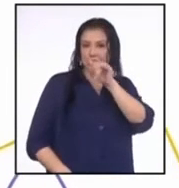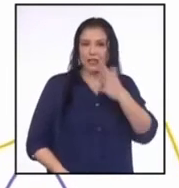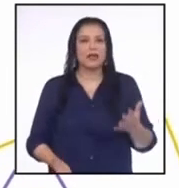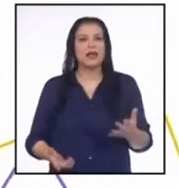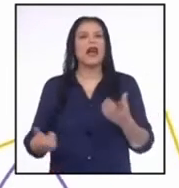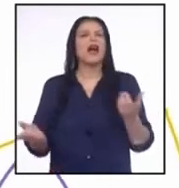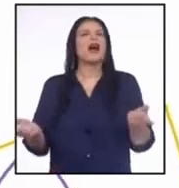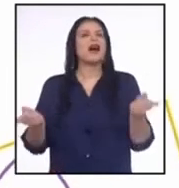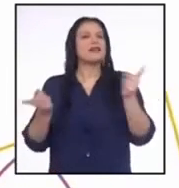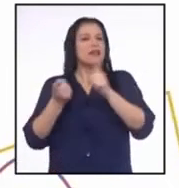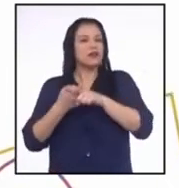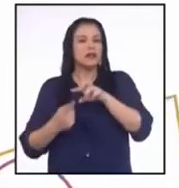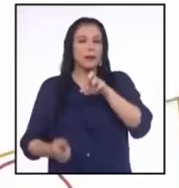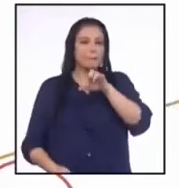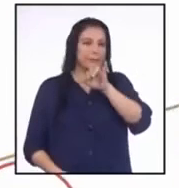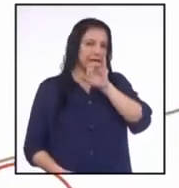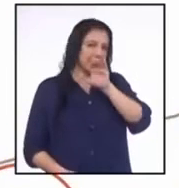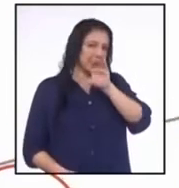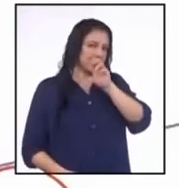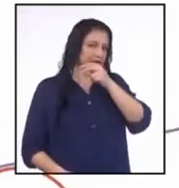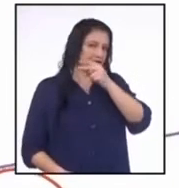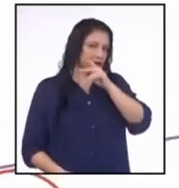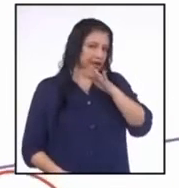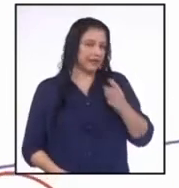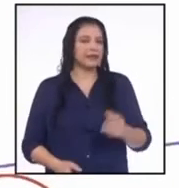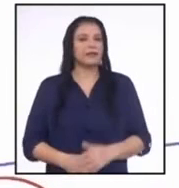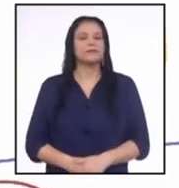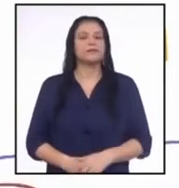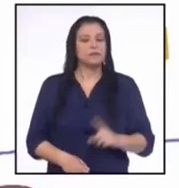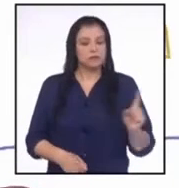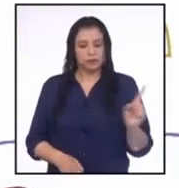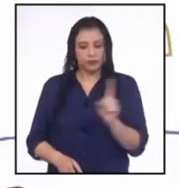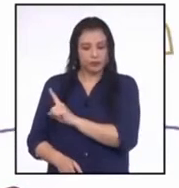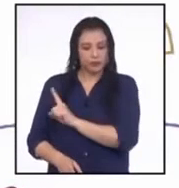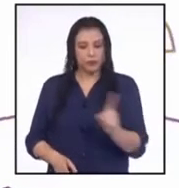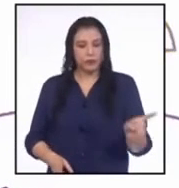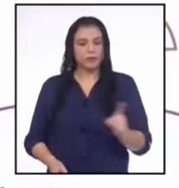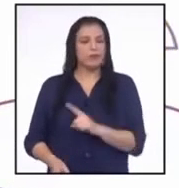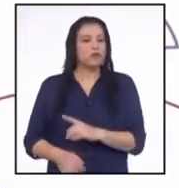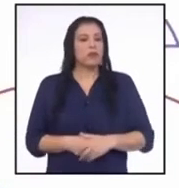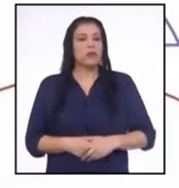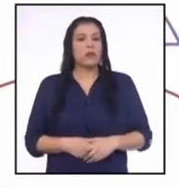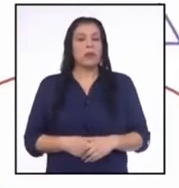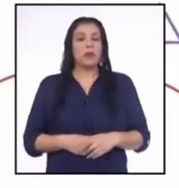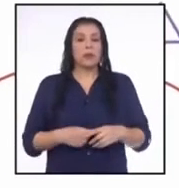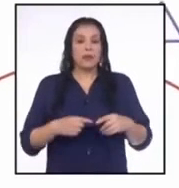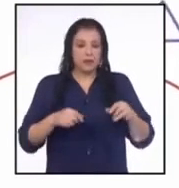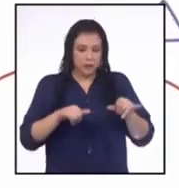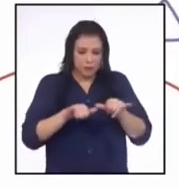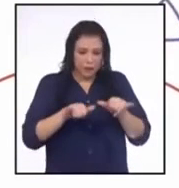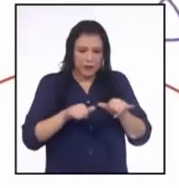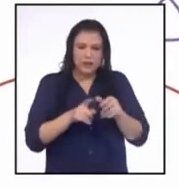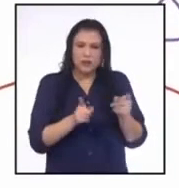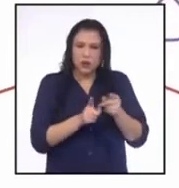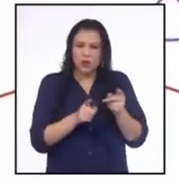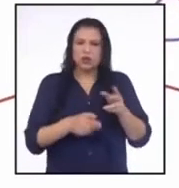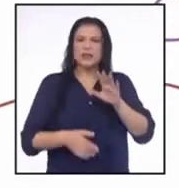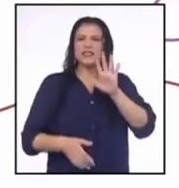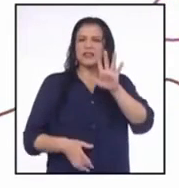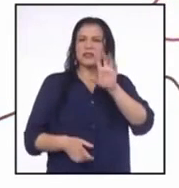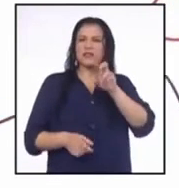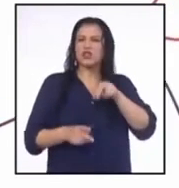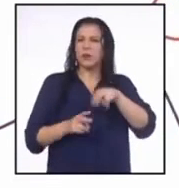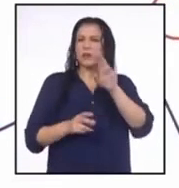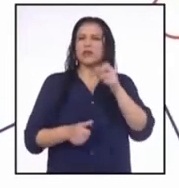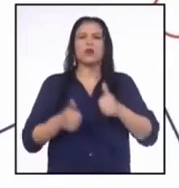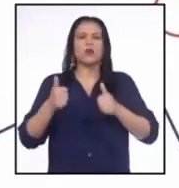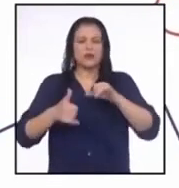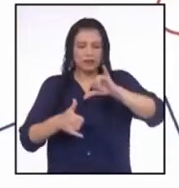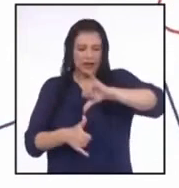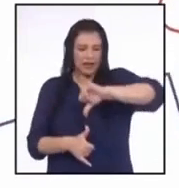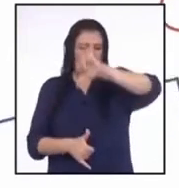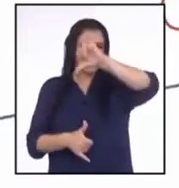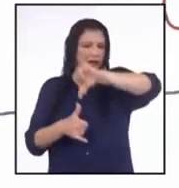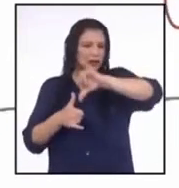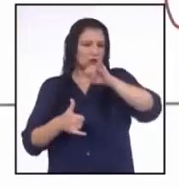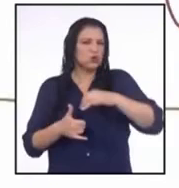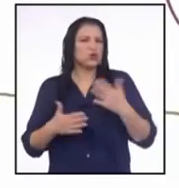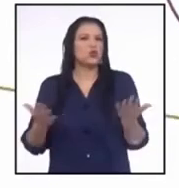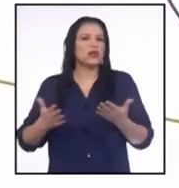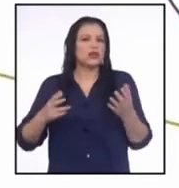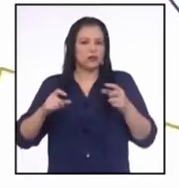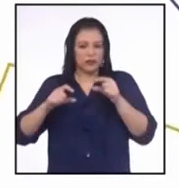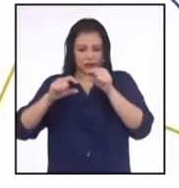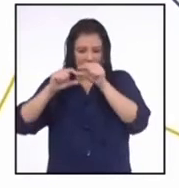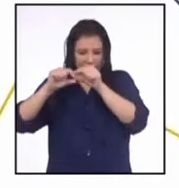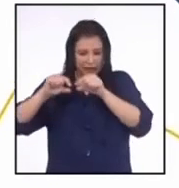hacia el distrito de Pichanaki. Si el puntal más corto mide 5 metros, ¿cuál será la altura donde está ubicado